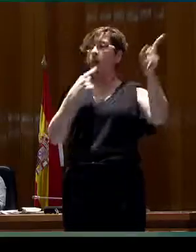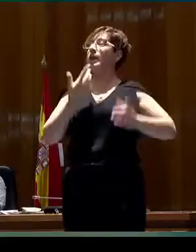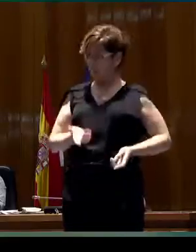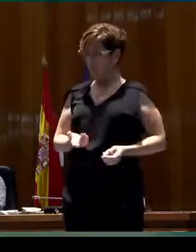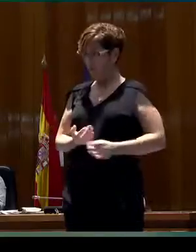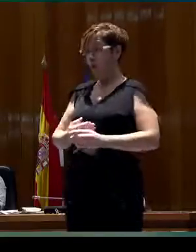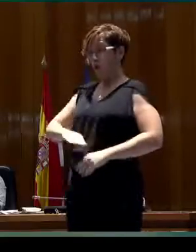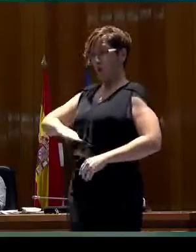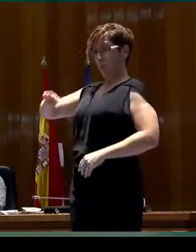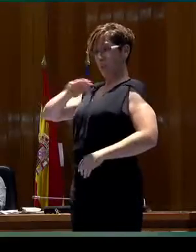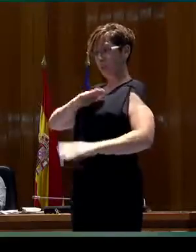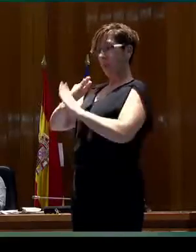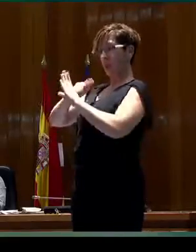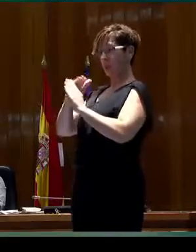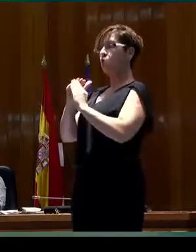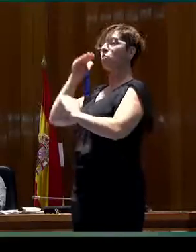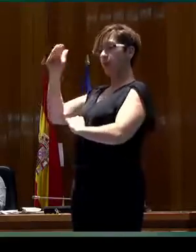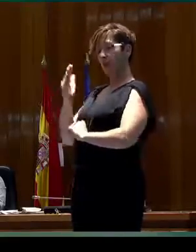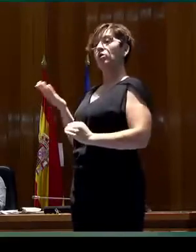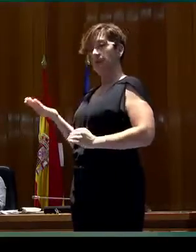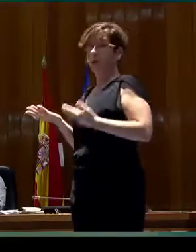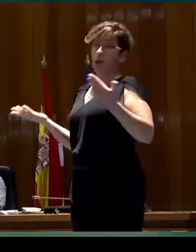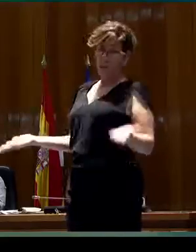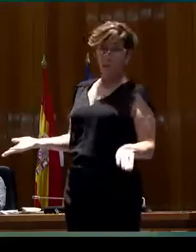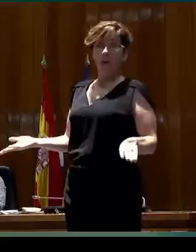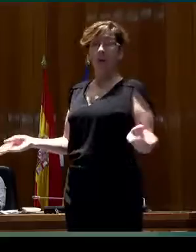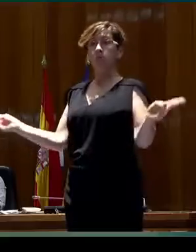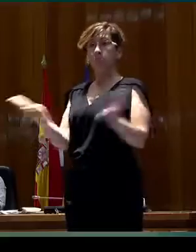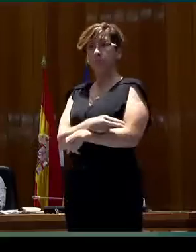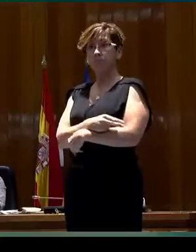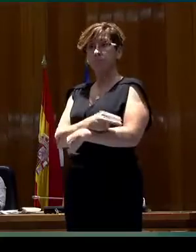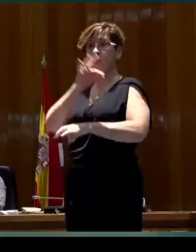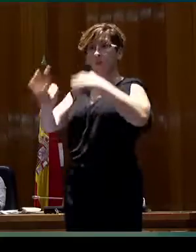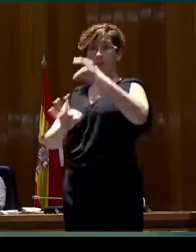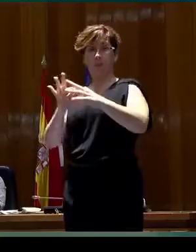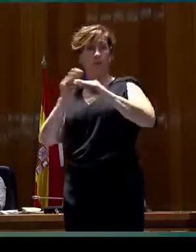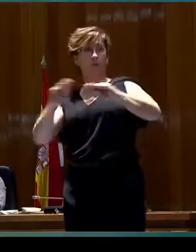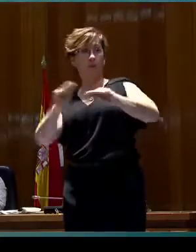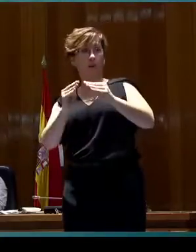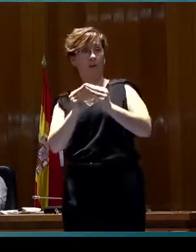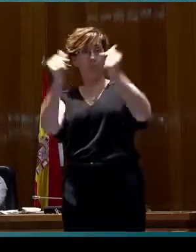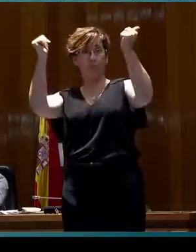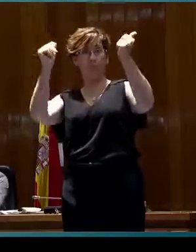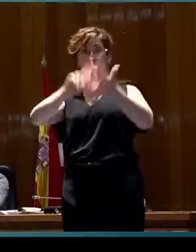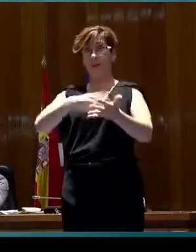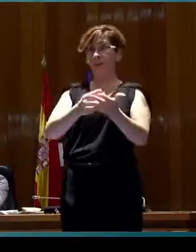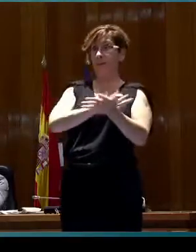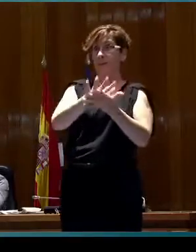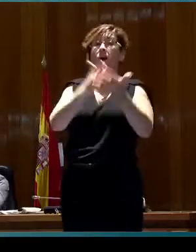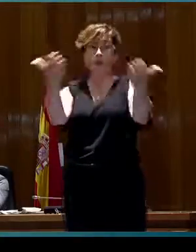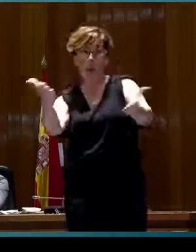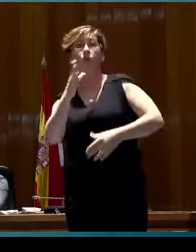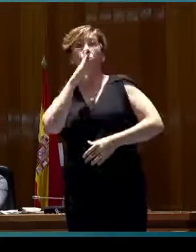superior y se haya eliminado como consecuencia el ciclo formativo de intérprete de lengua de signos, porque